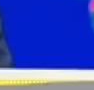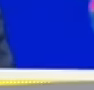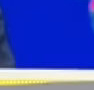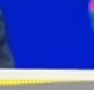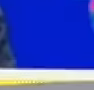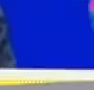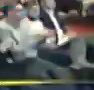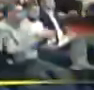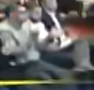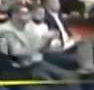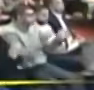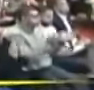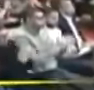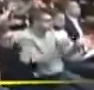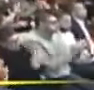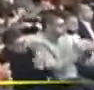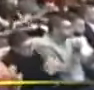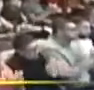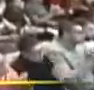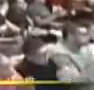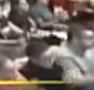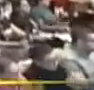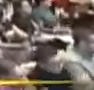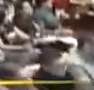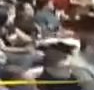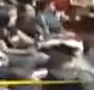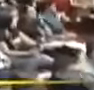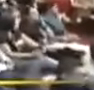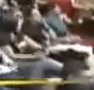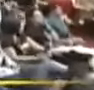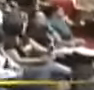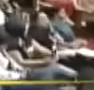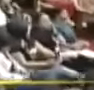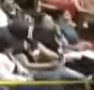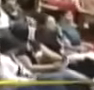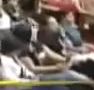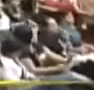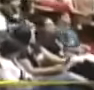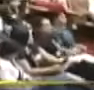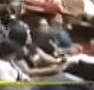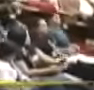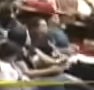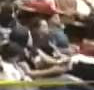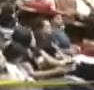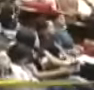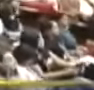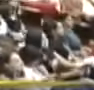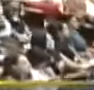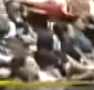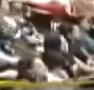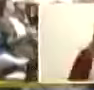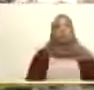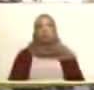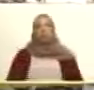presidente. El que entendió, entendió. Bueno, yo voy para acá, vente, Jorge.